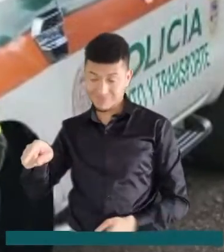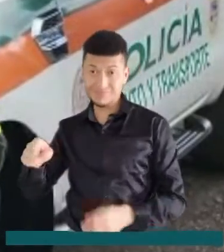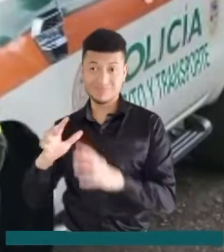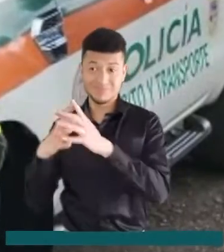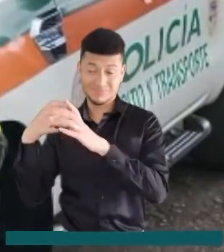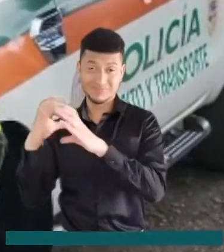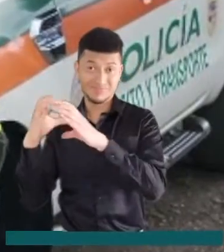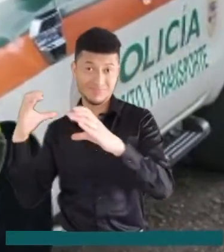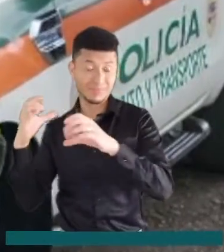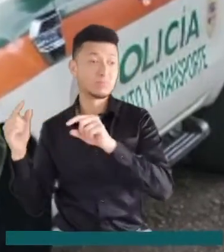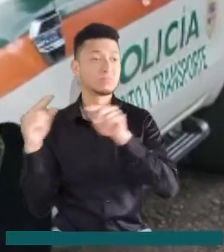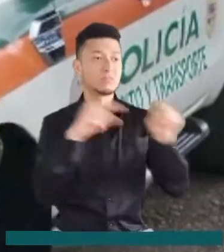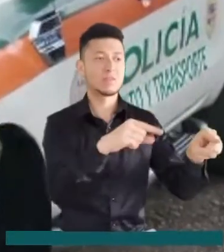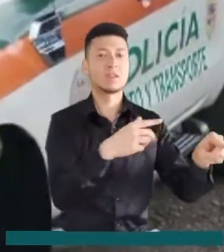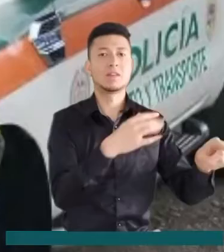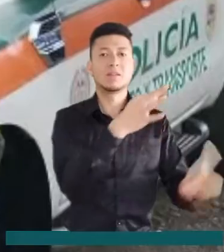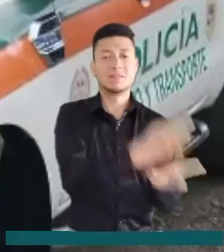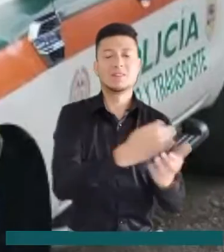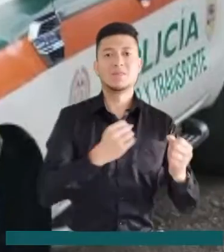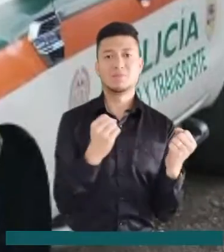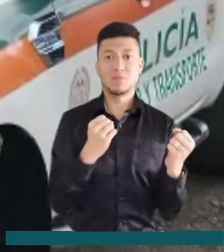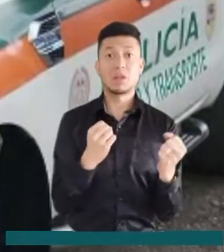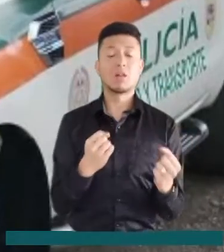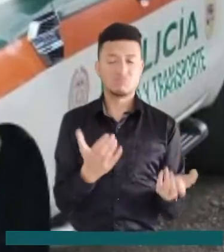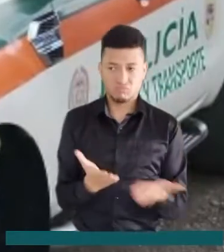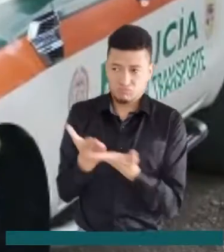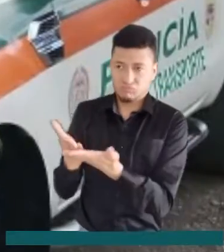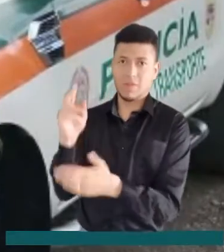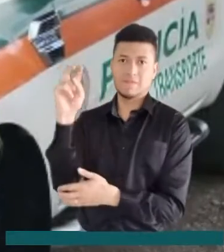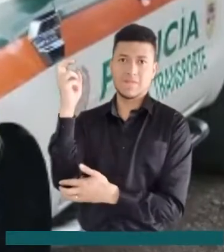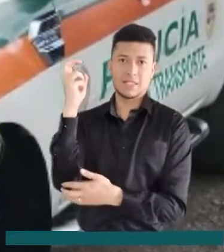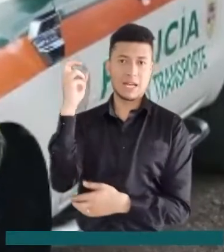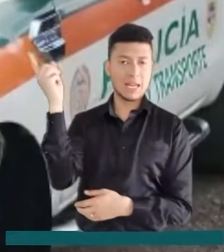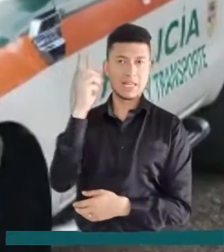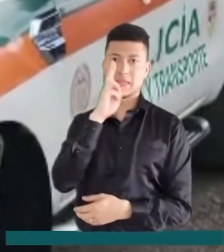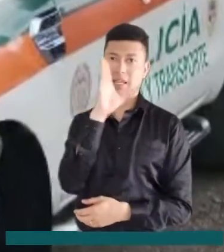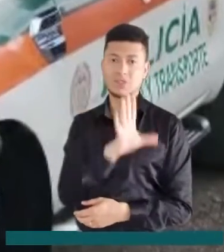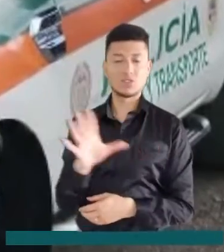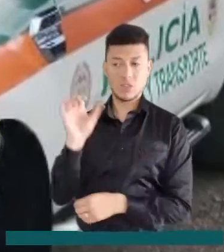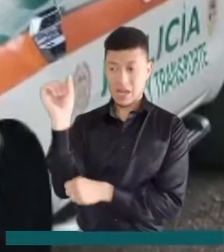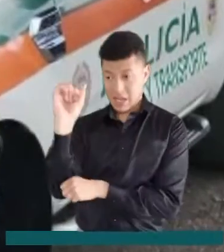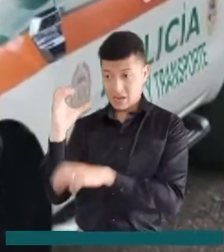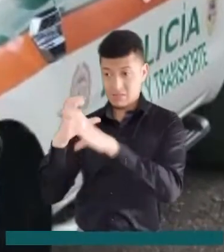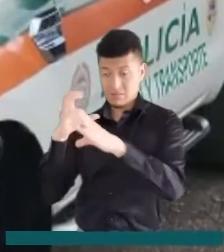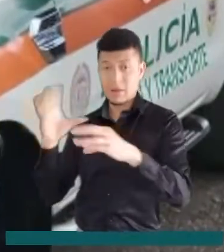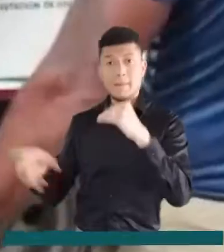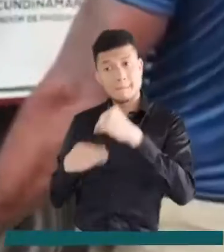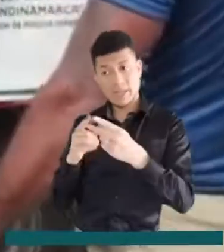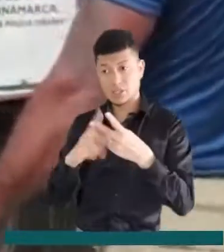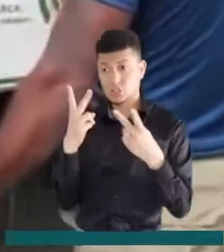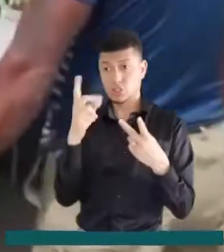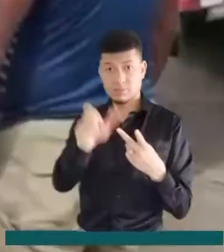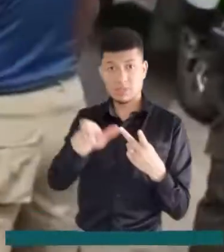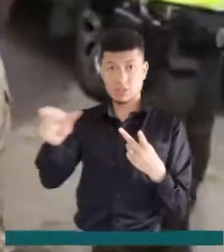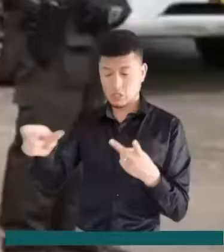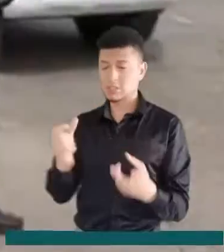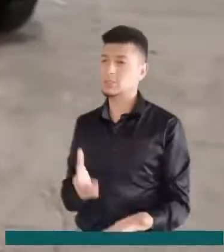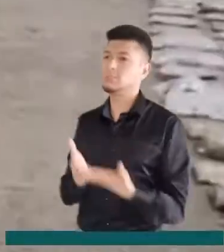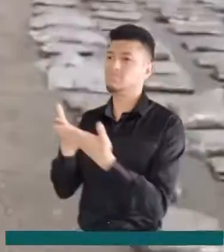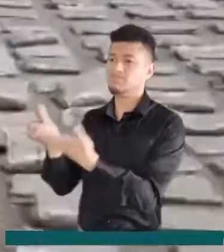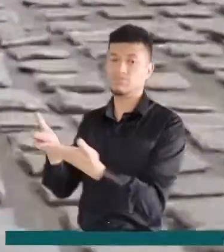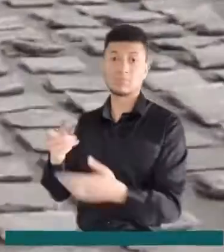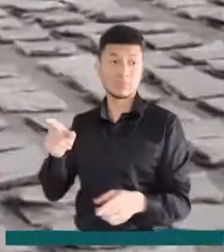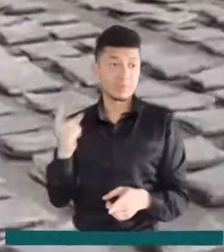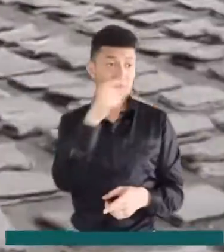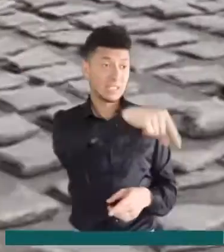la ciudad capital. Con esta actividad ponemos a disposición de la Fiscalía General de la Nación las dos personas, el vehículo y la sustancia alucinógena,